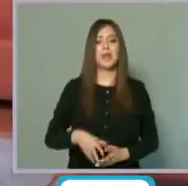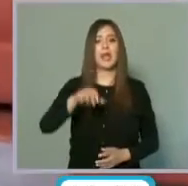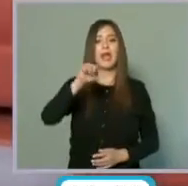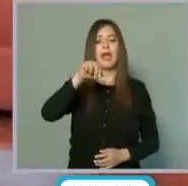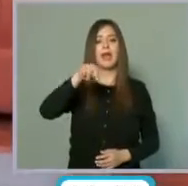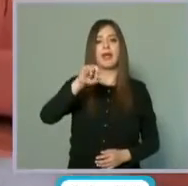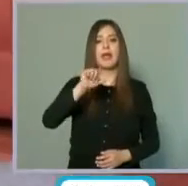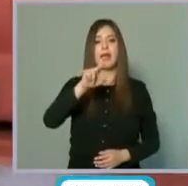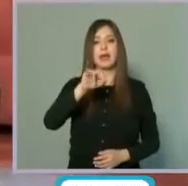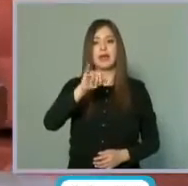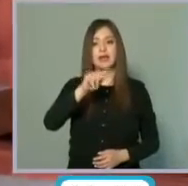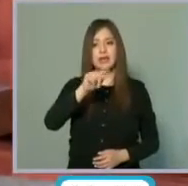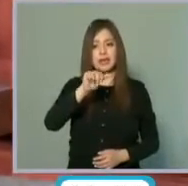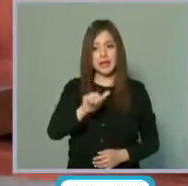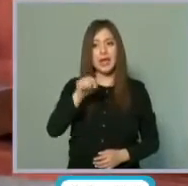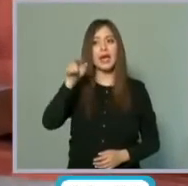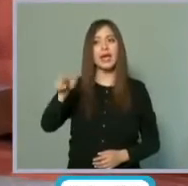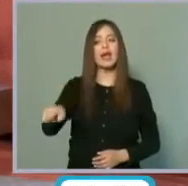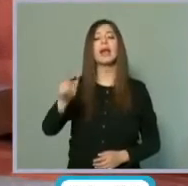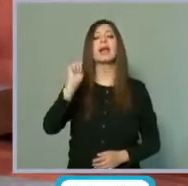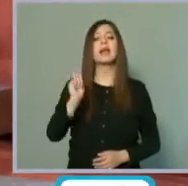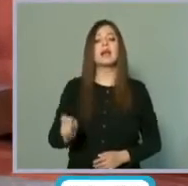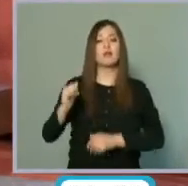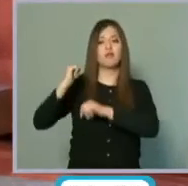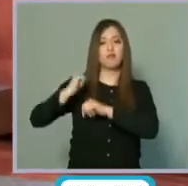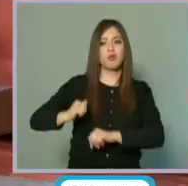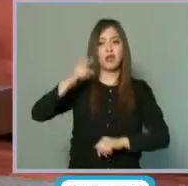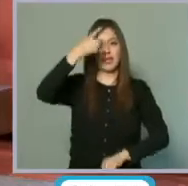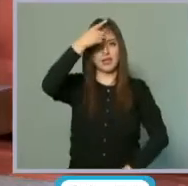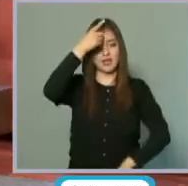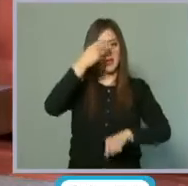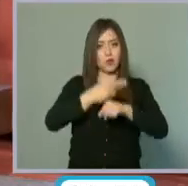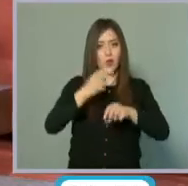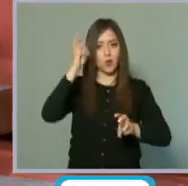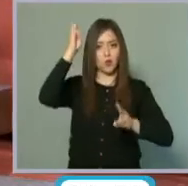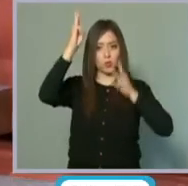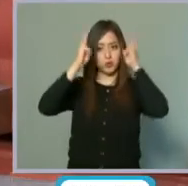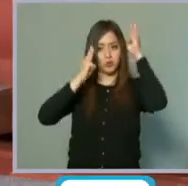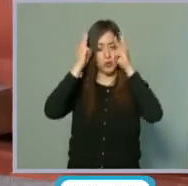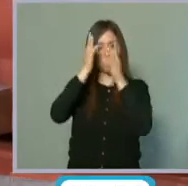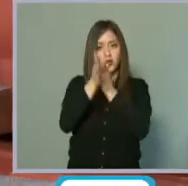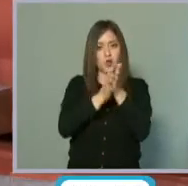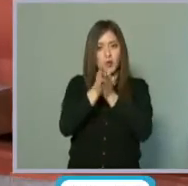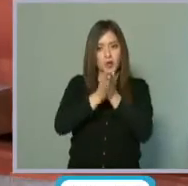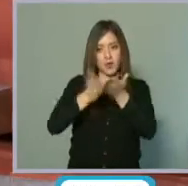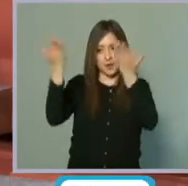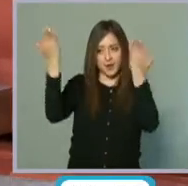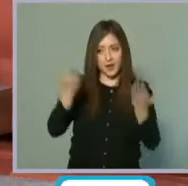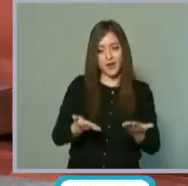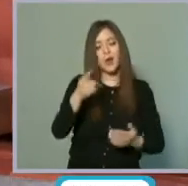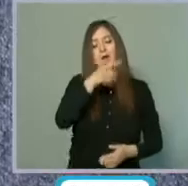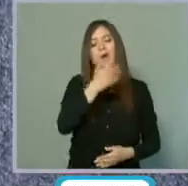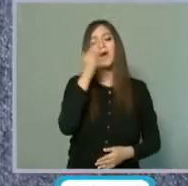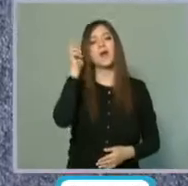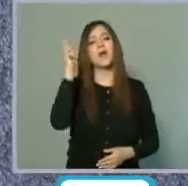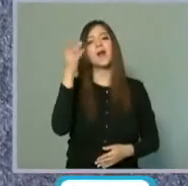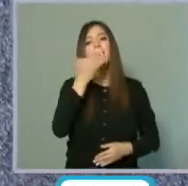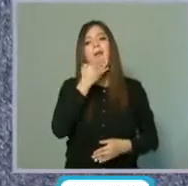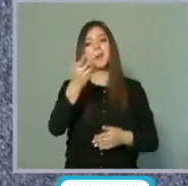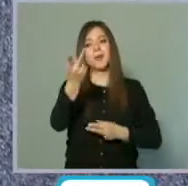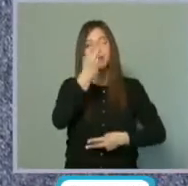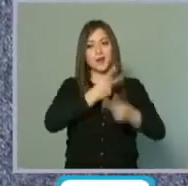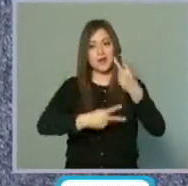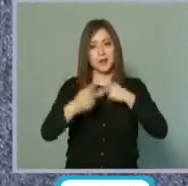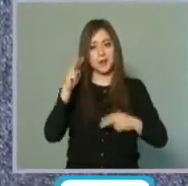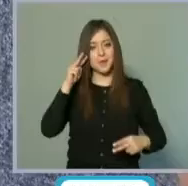Ana Rita García Lascurain, que es precisamente la directora del Museo del Chocolate y está aquí con nosotros. Ana Rita, bienvenida, qué gusto verte. Pamela, un